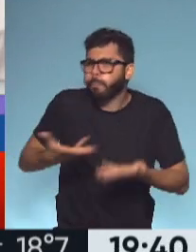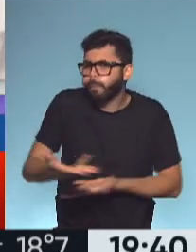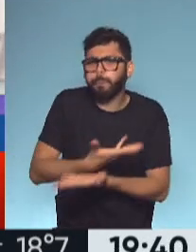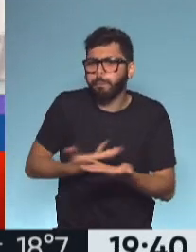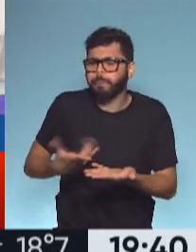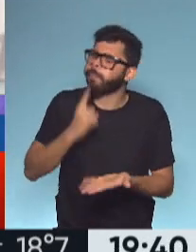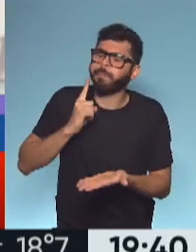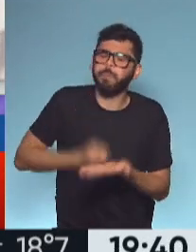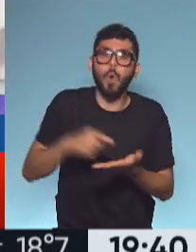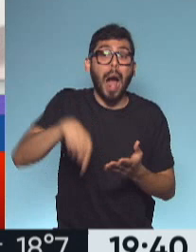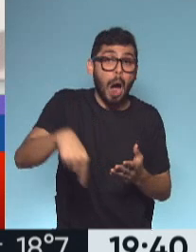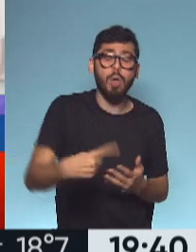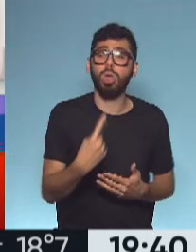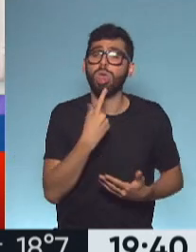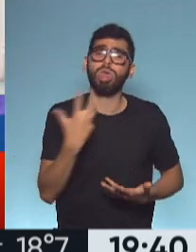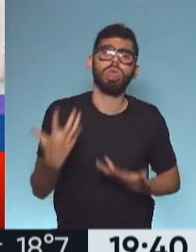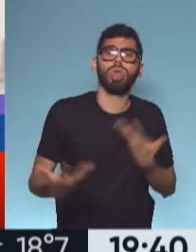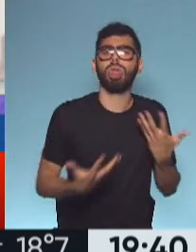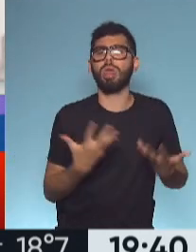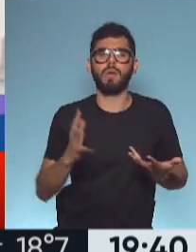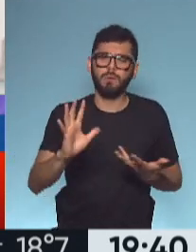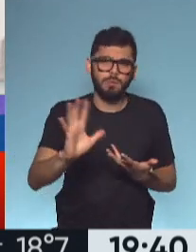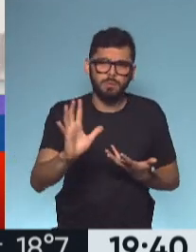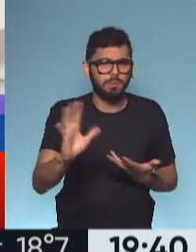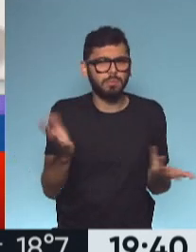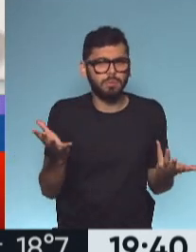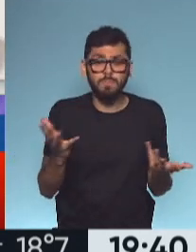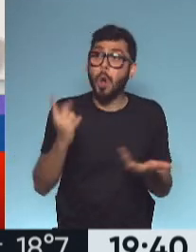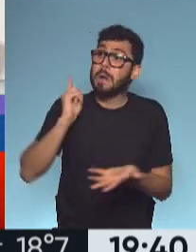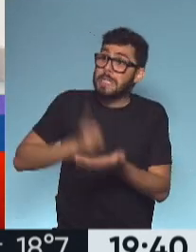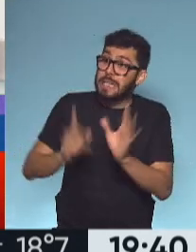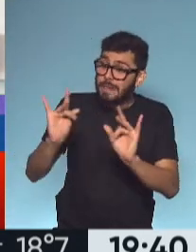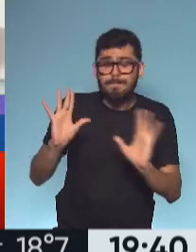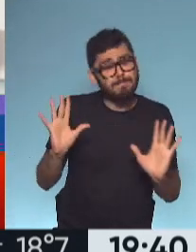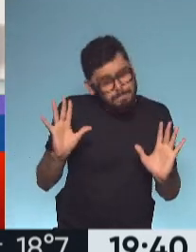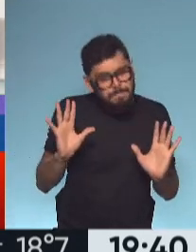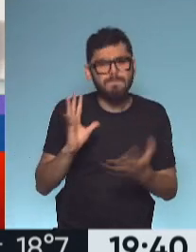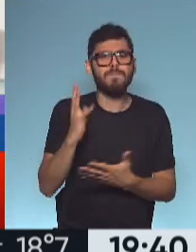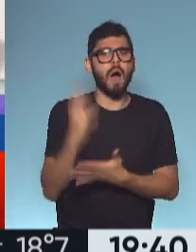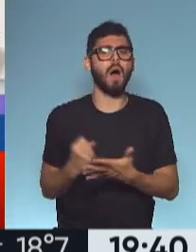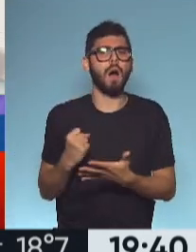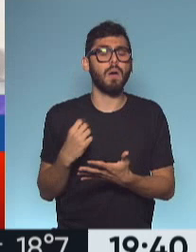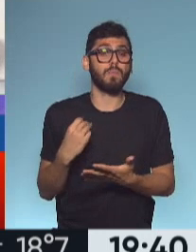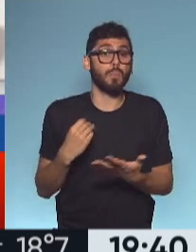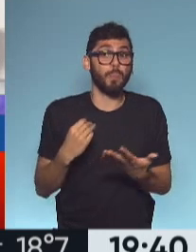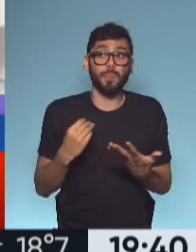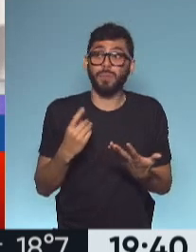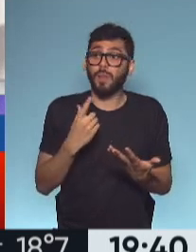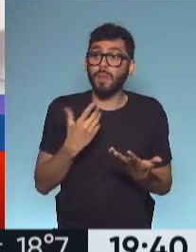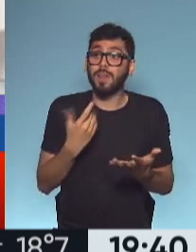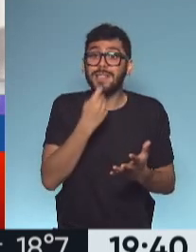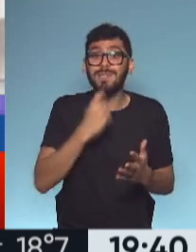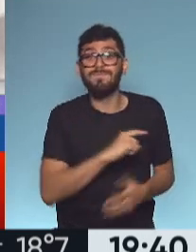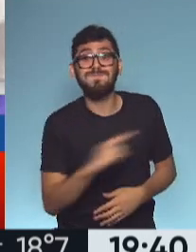es un tiempo para dudar, es un tiempo para acompañar estas decisiones difíciles, porque lo que está en juego es la salud y la vida, ¿no? Pero